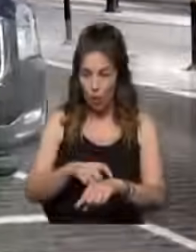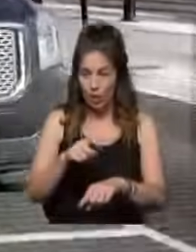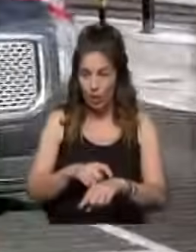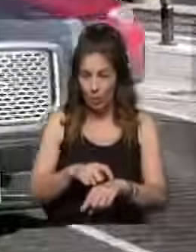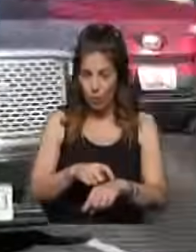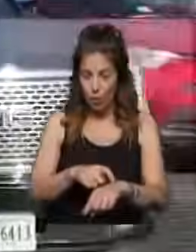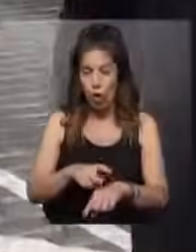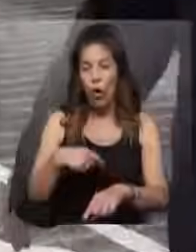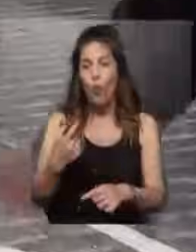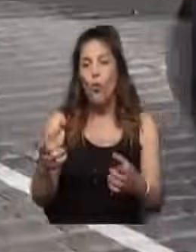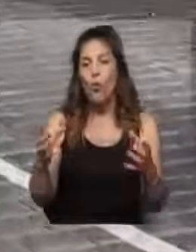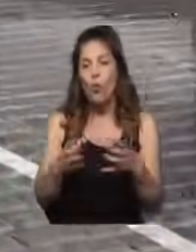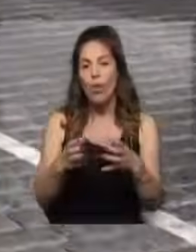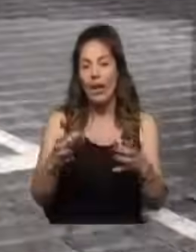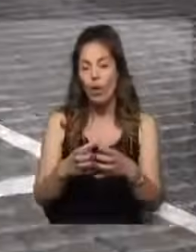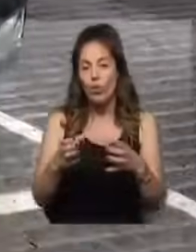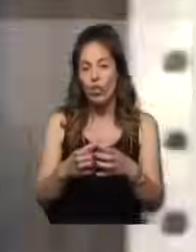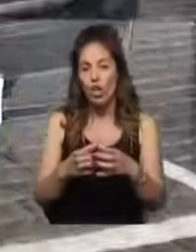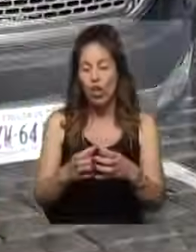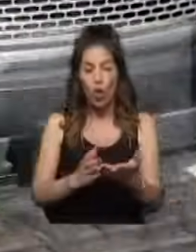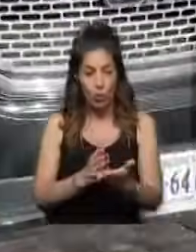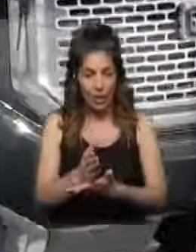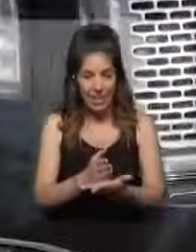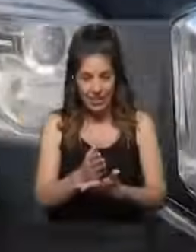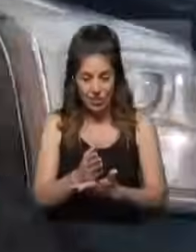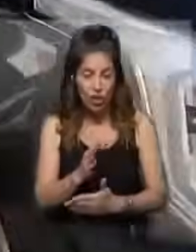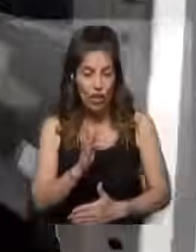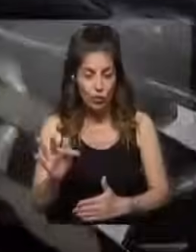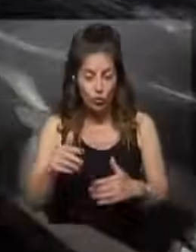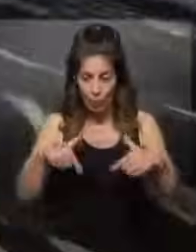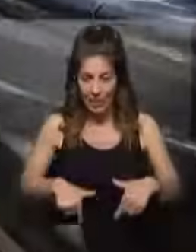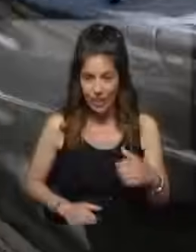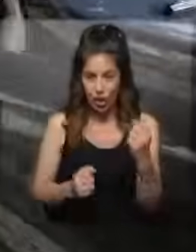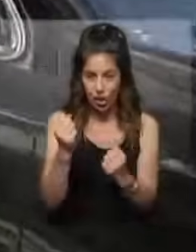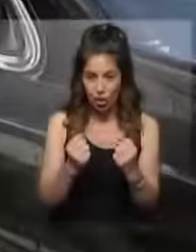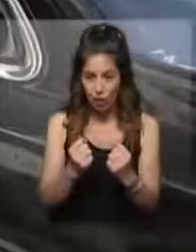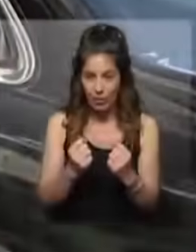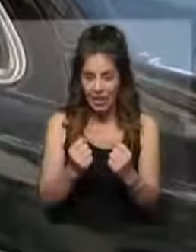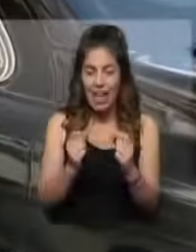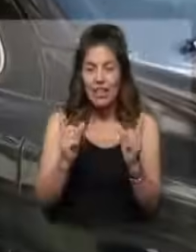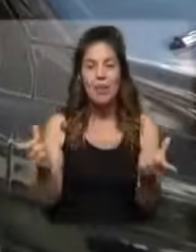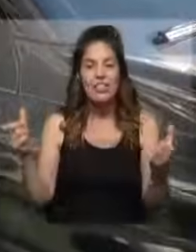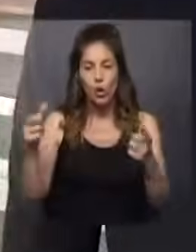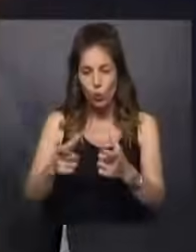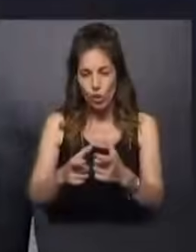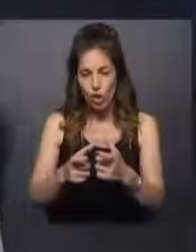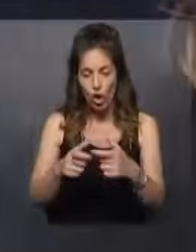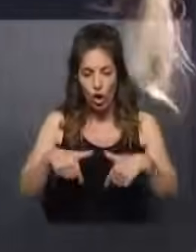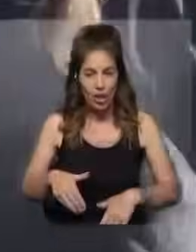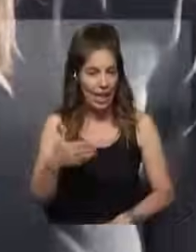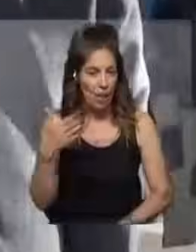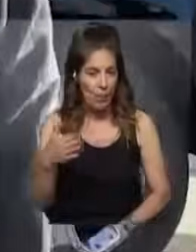blanca uno de sus asesores Nicolás pose y Luis caputo futuro ministro de economía fueron al departamento del tesoro con el embajador